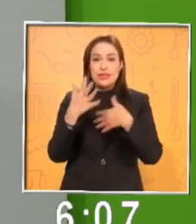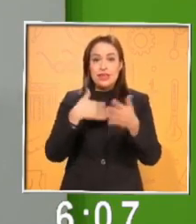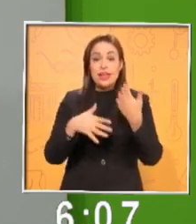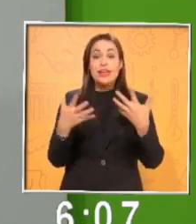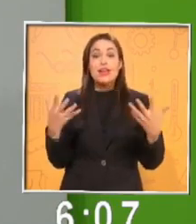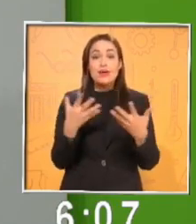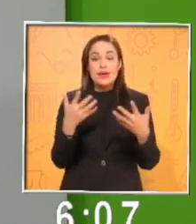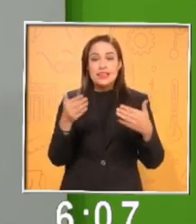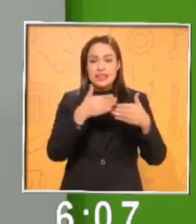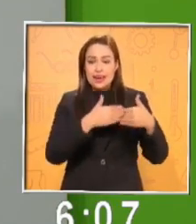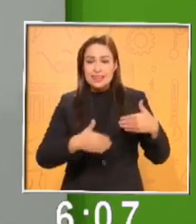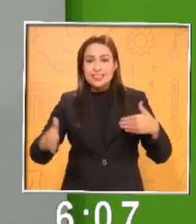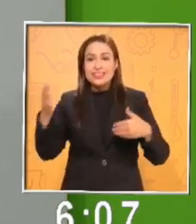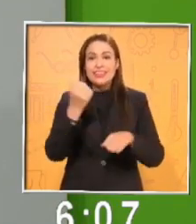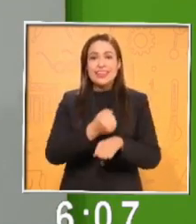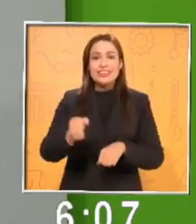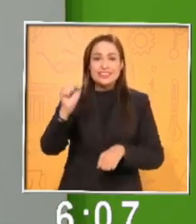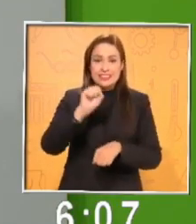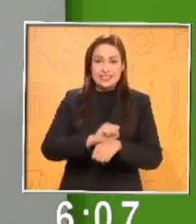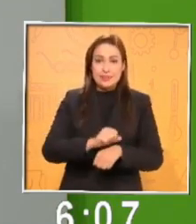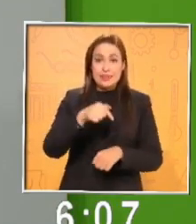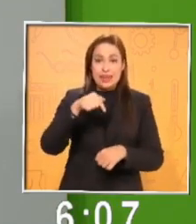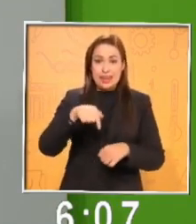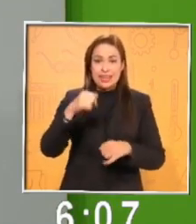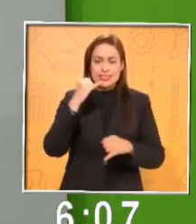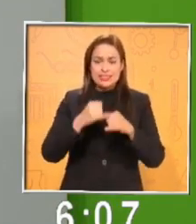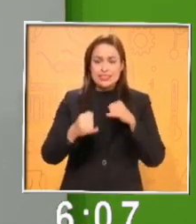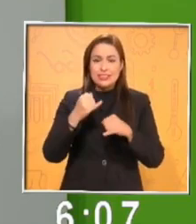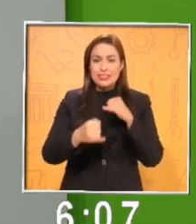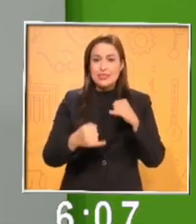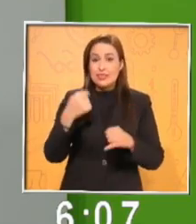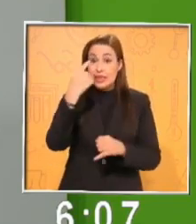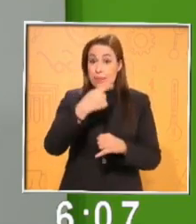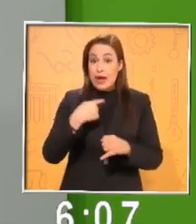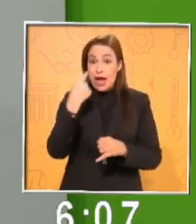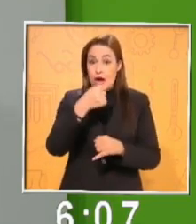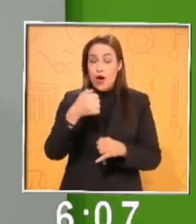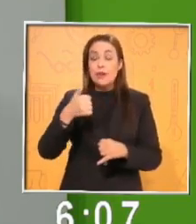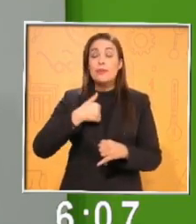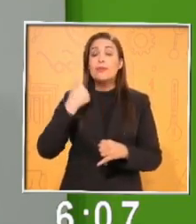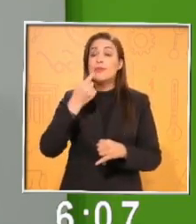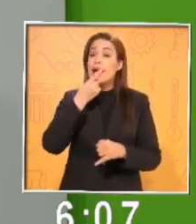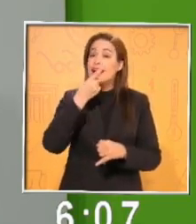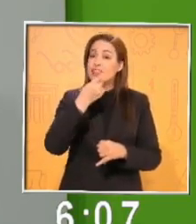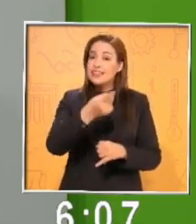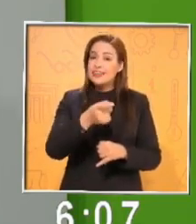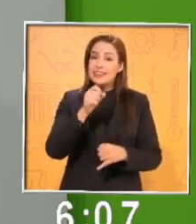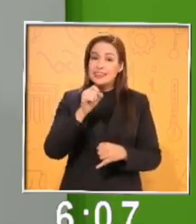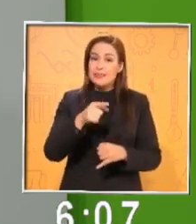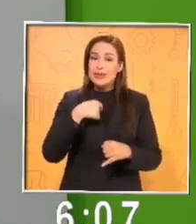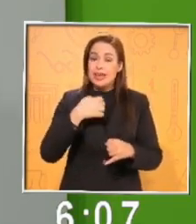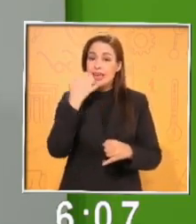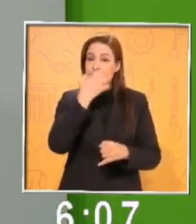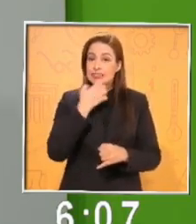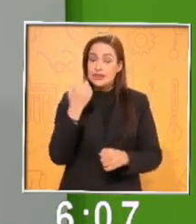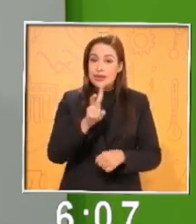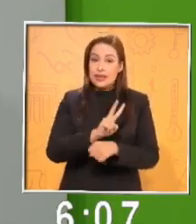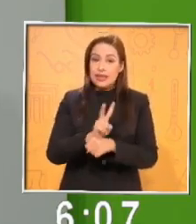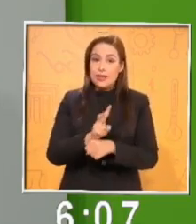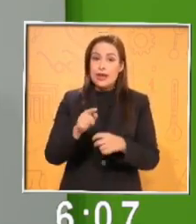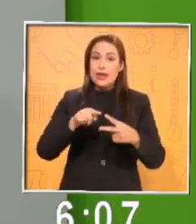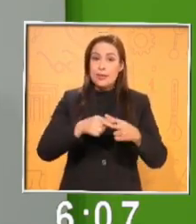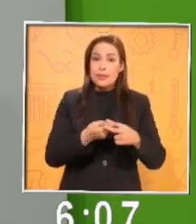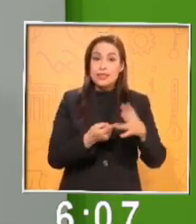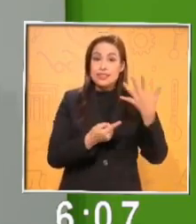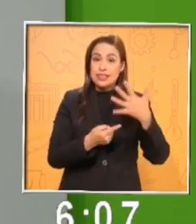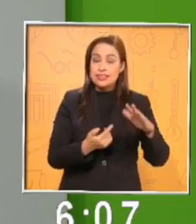resto de la semana. En esta última hora también aprovechamos para recordarle que Escuela TV inicia en punto de las 10 de la mañana a través de